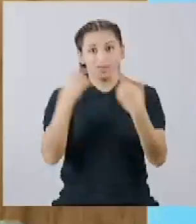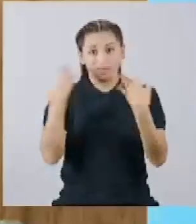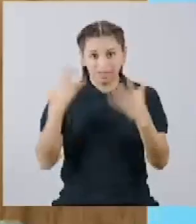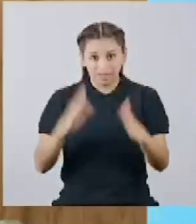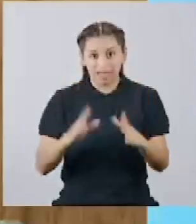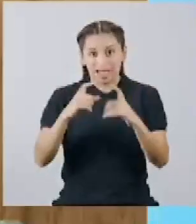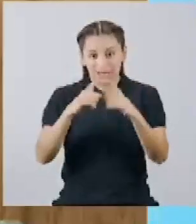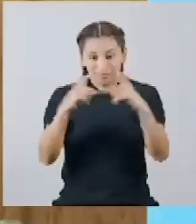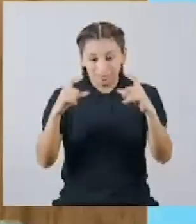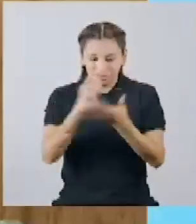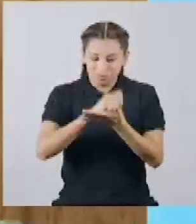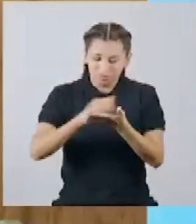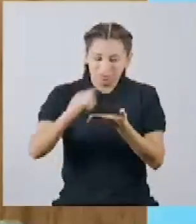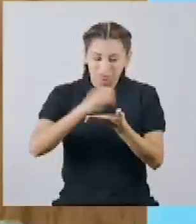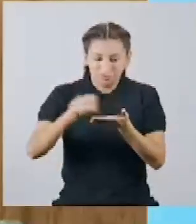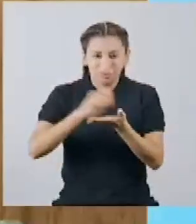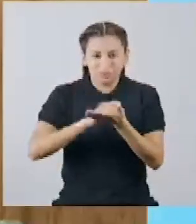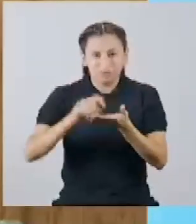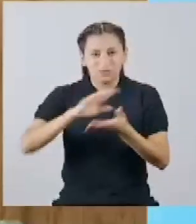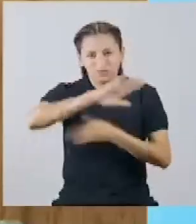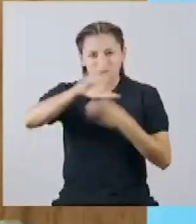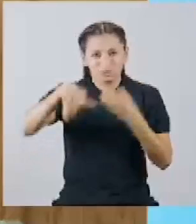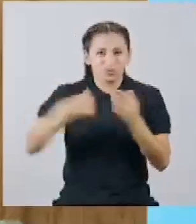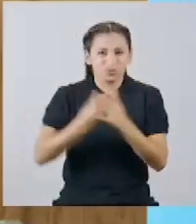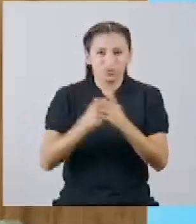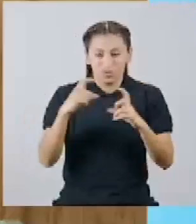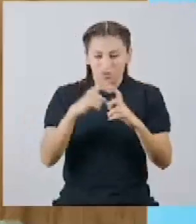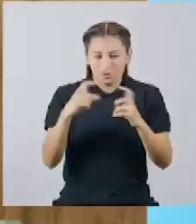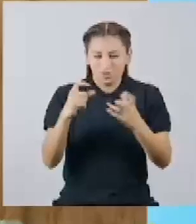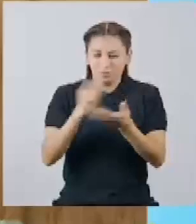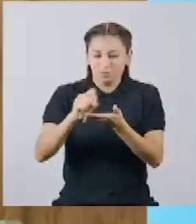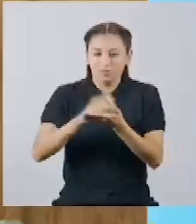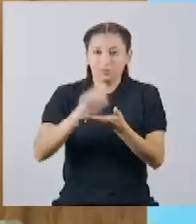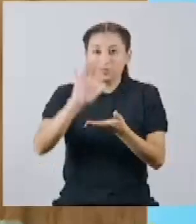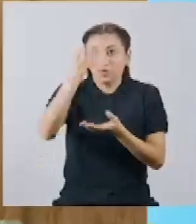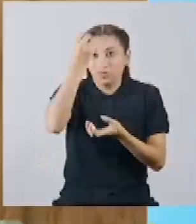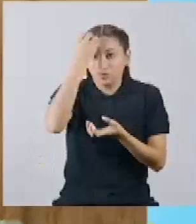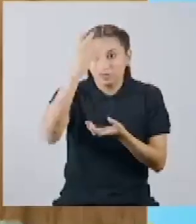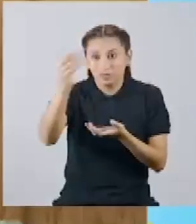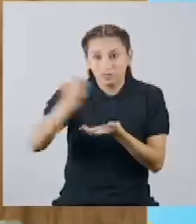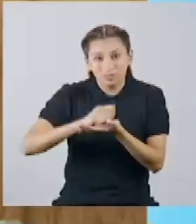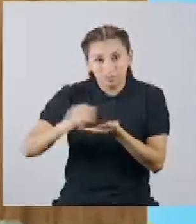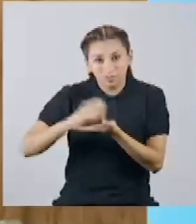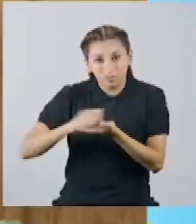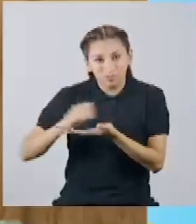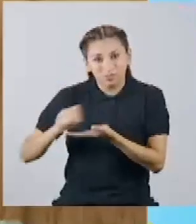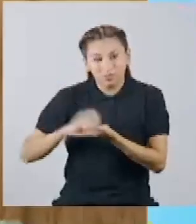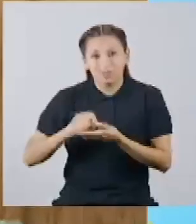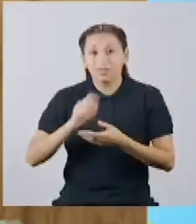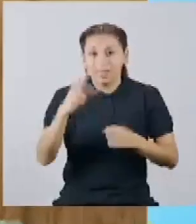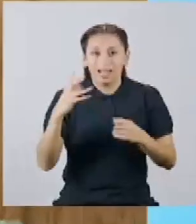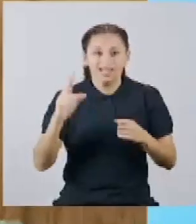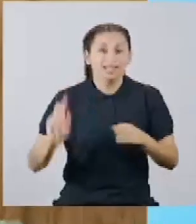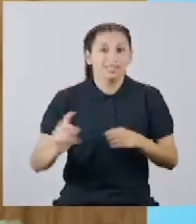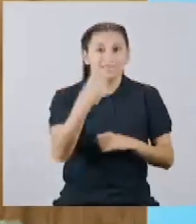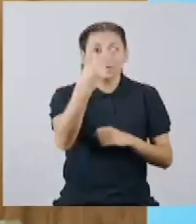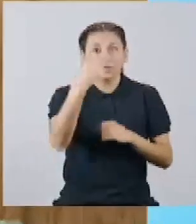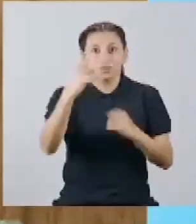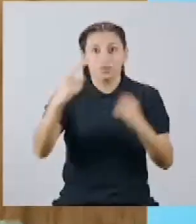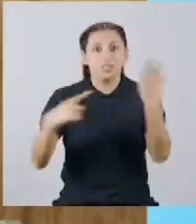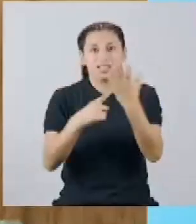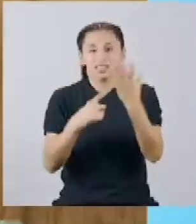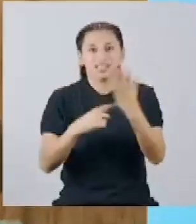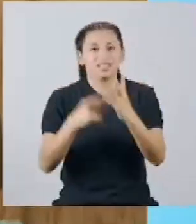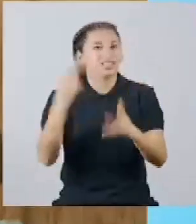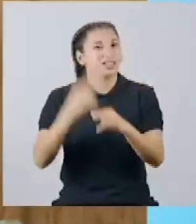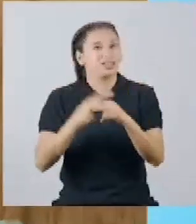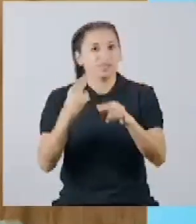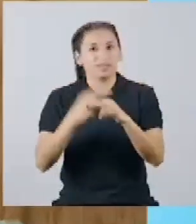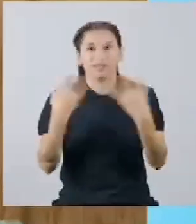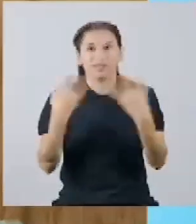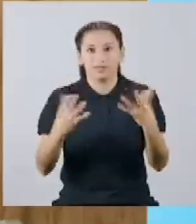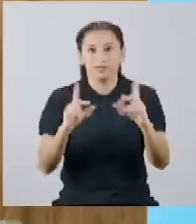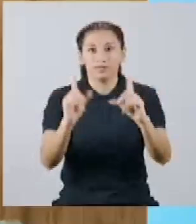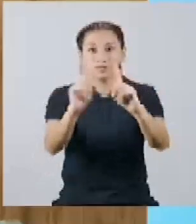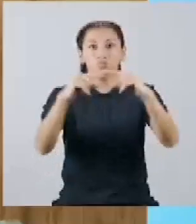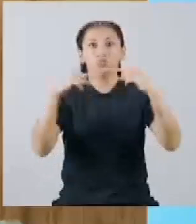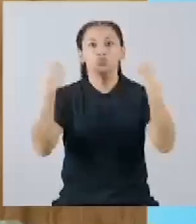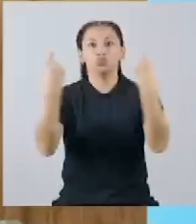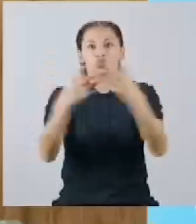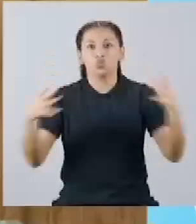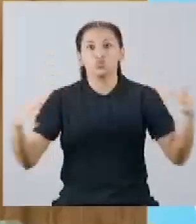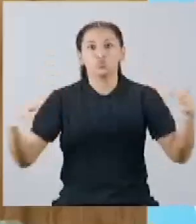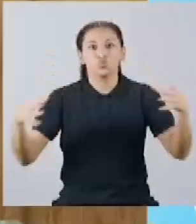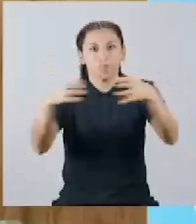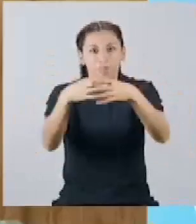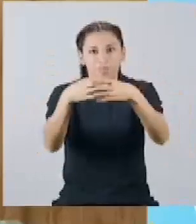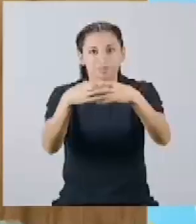volcado toda la información recogida en los post-it, podemos pasar a la segunda parte de la técnica, llamada agrupar,